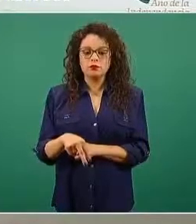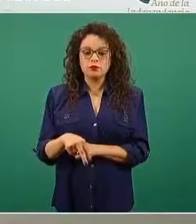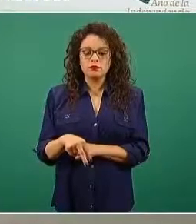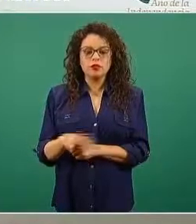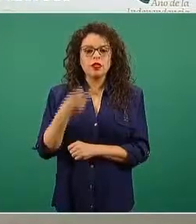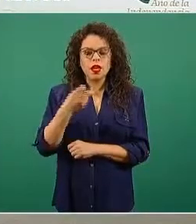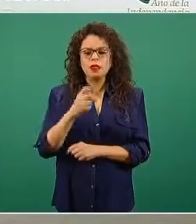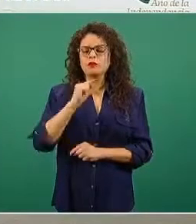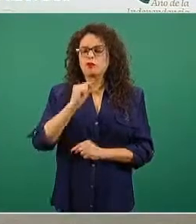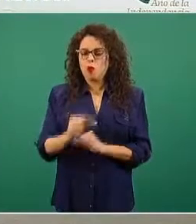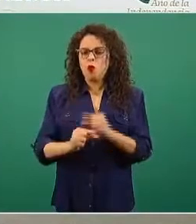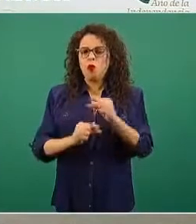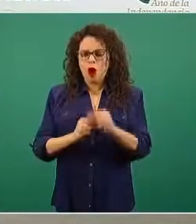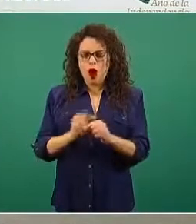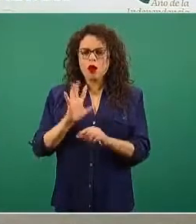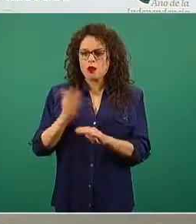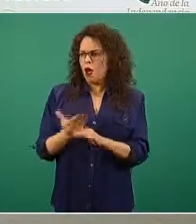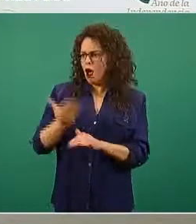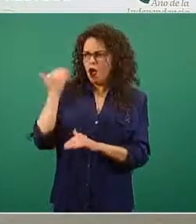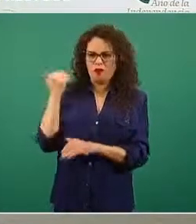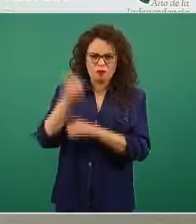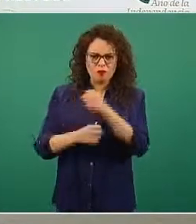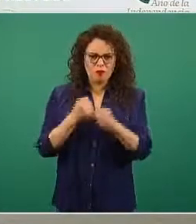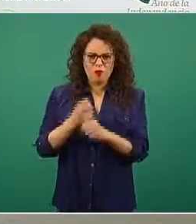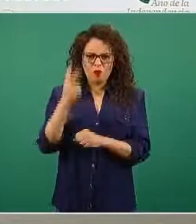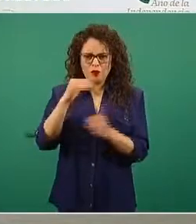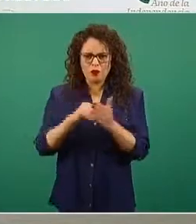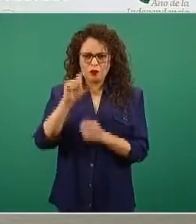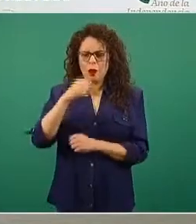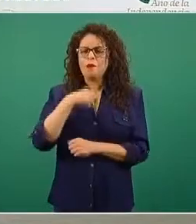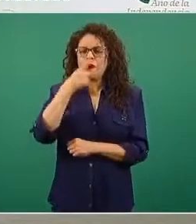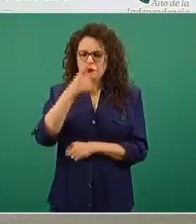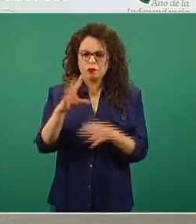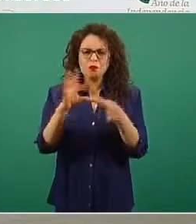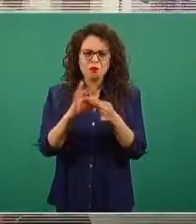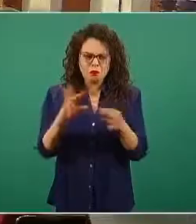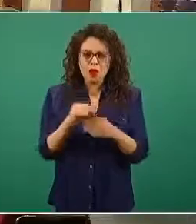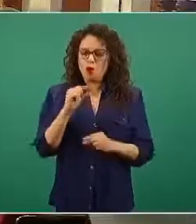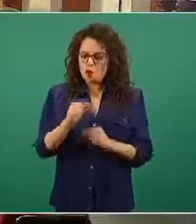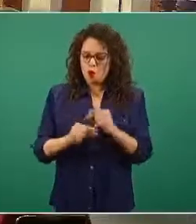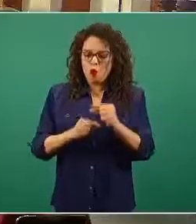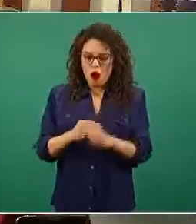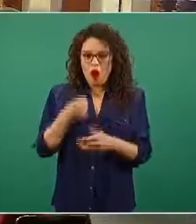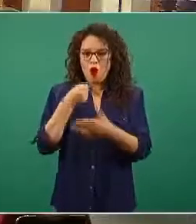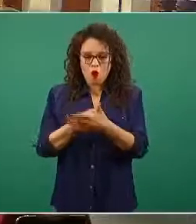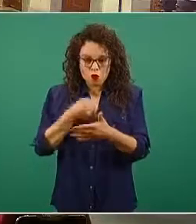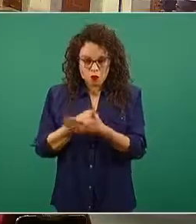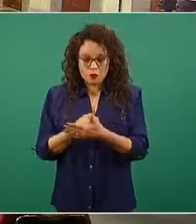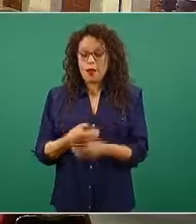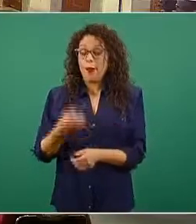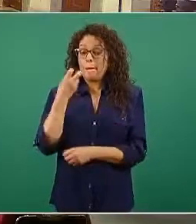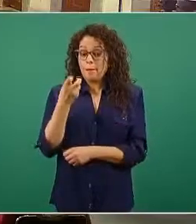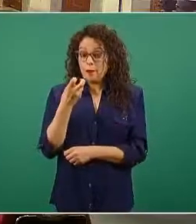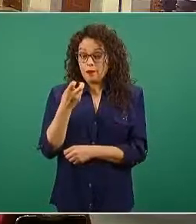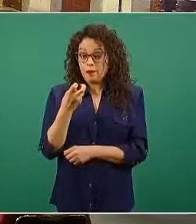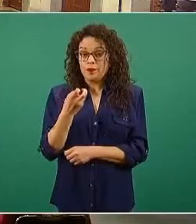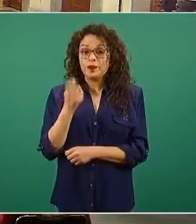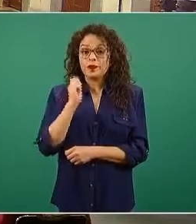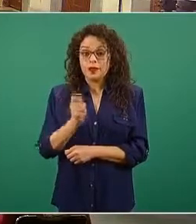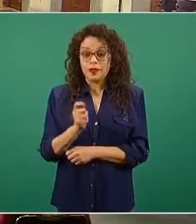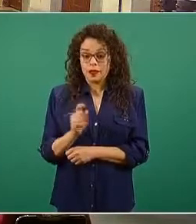esto lo fuimos diciendo durante 2020. Es por esto que el pasado 6 de enero